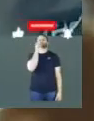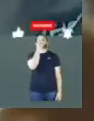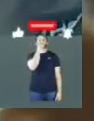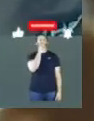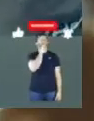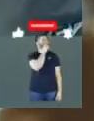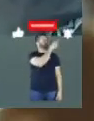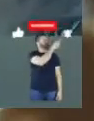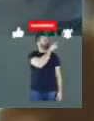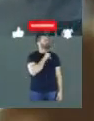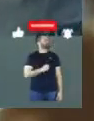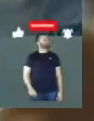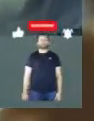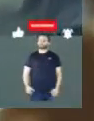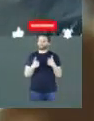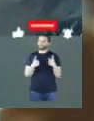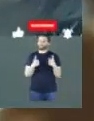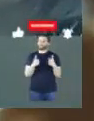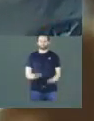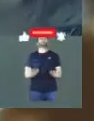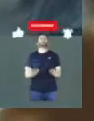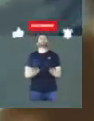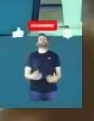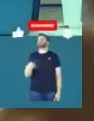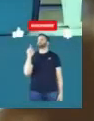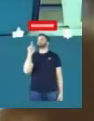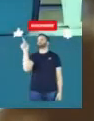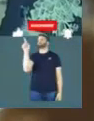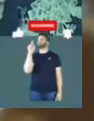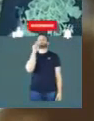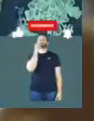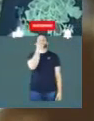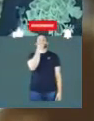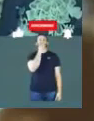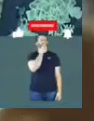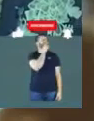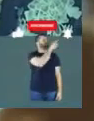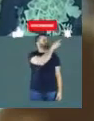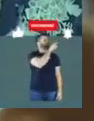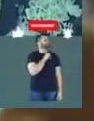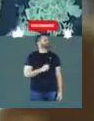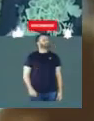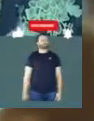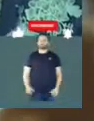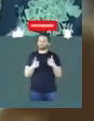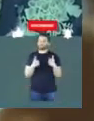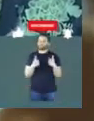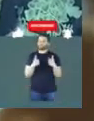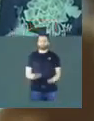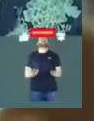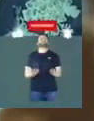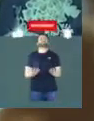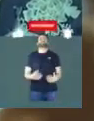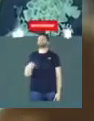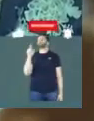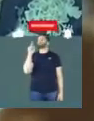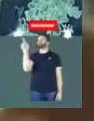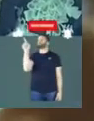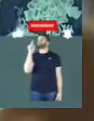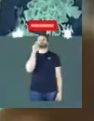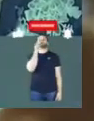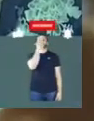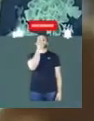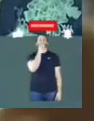vida me preparó para esto, como jefa delegacional, que eso, pues obviamente me llevó a la Miguel senaduría. Hidalgo. Sí creo